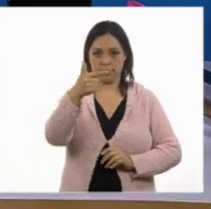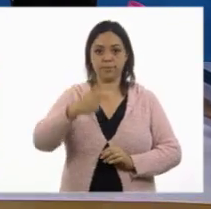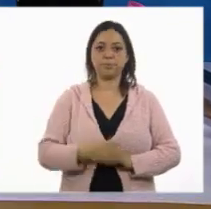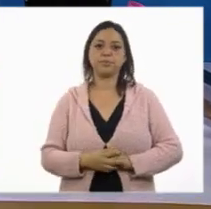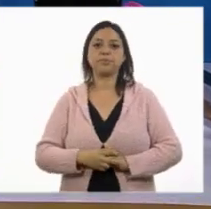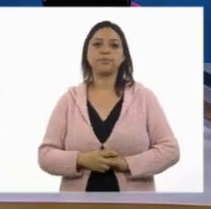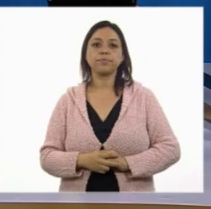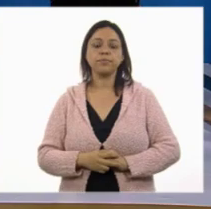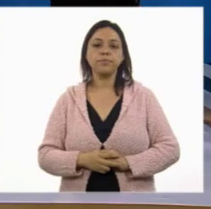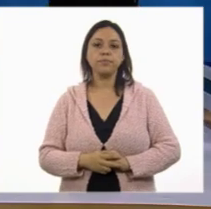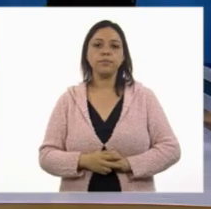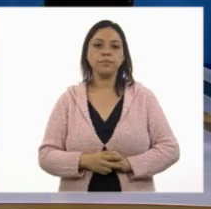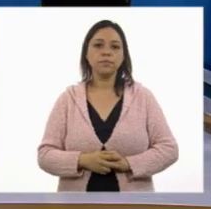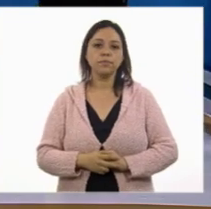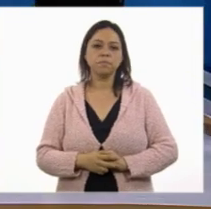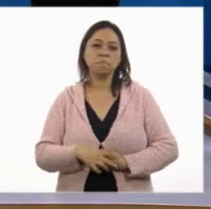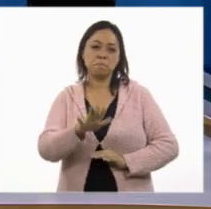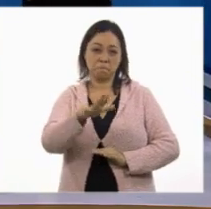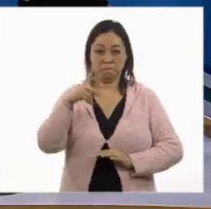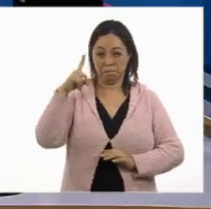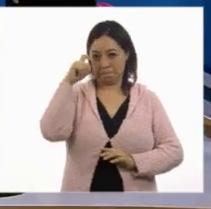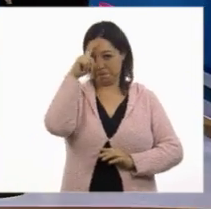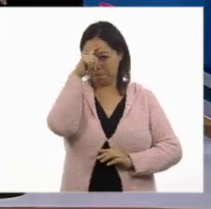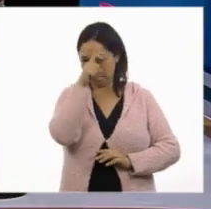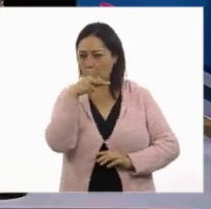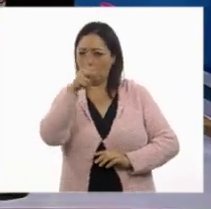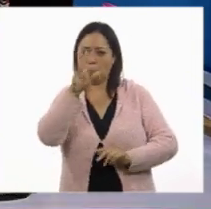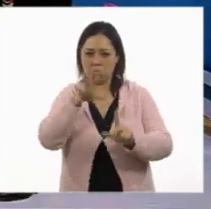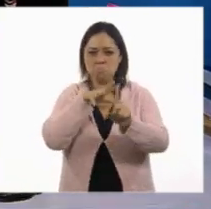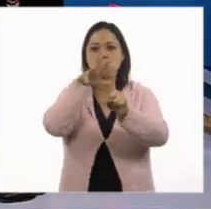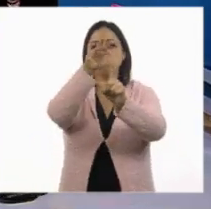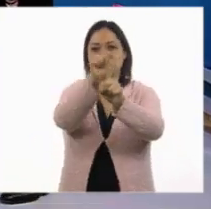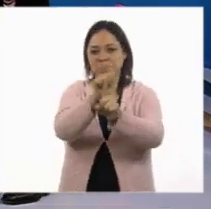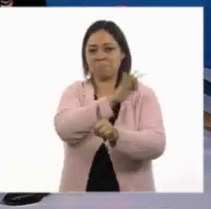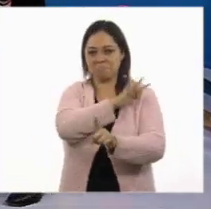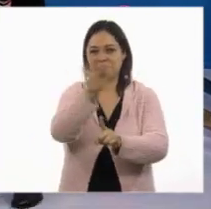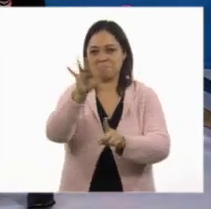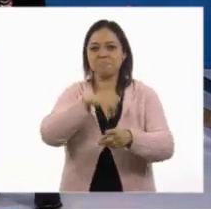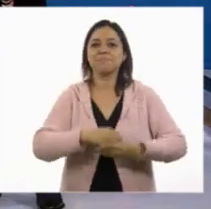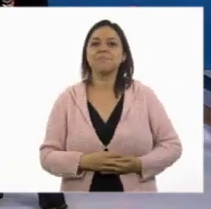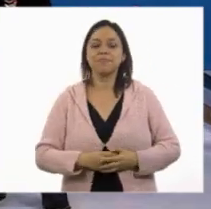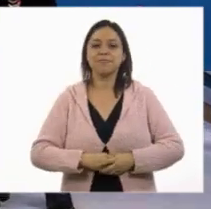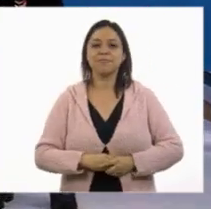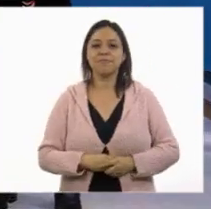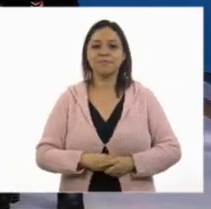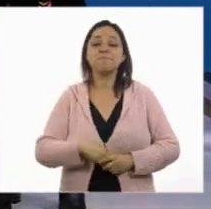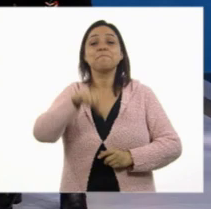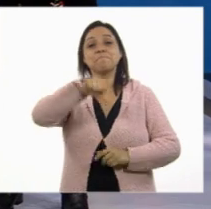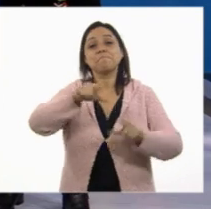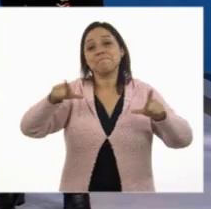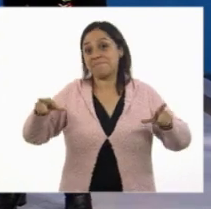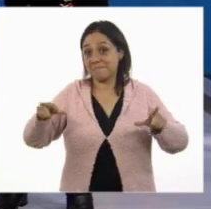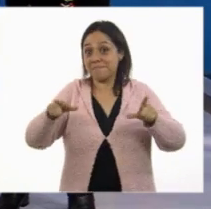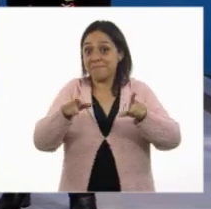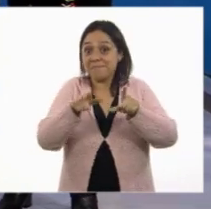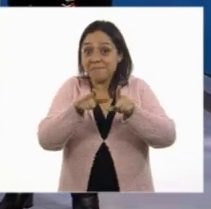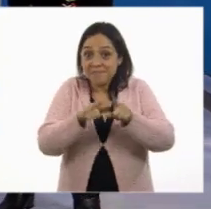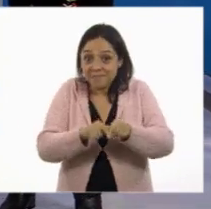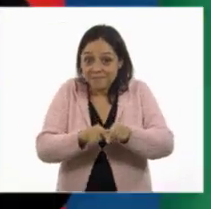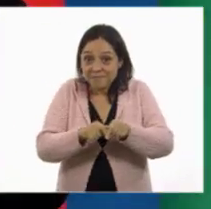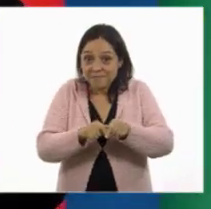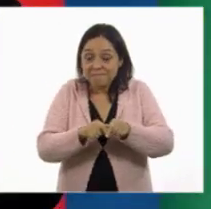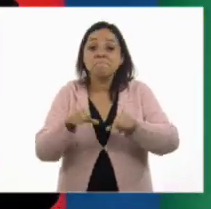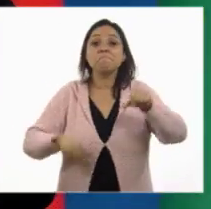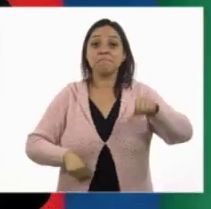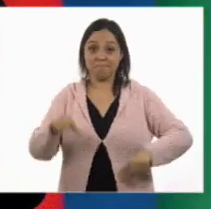Aníbal. Fue un poquito complicado, pero creo que logramos el objetivo. Lo logramos. Hemos concluido. ¿Qué tal